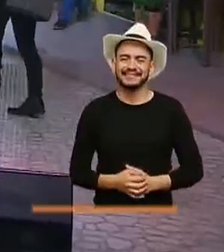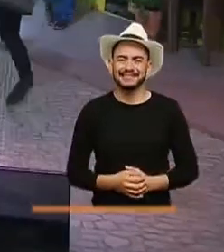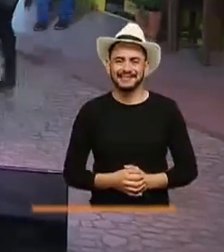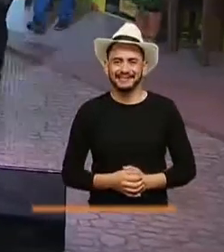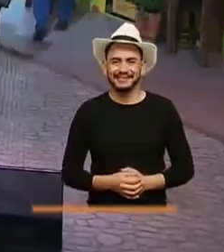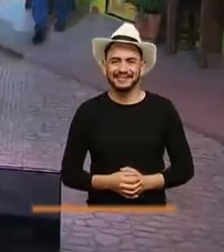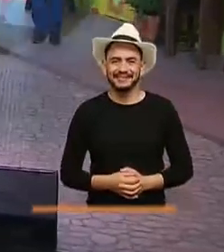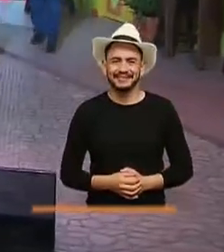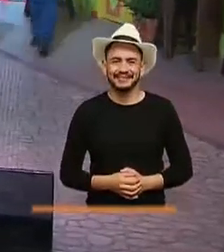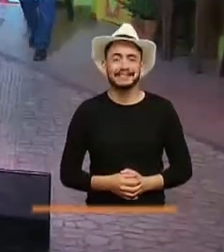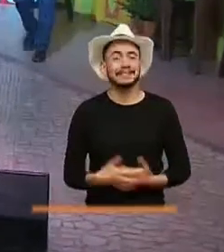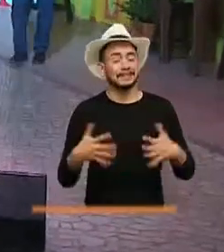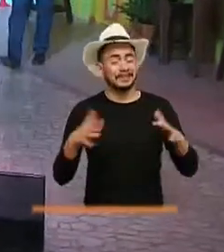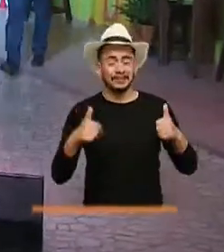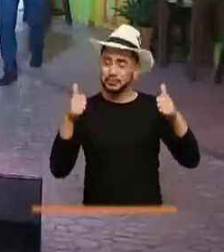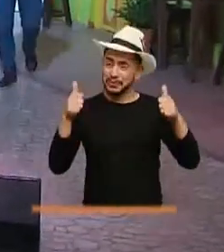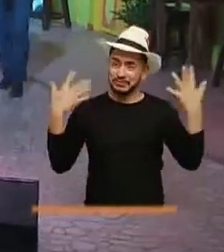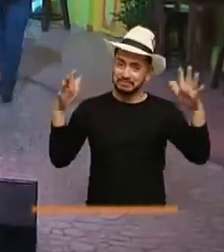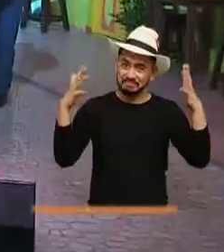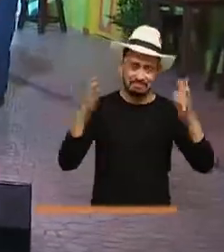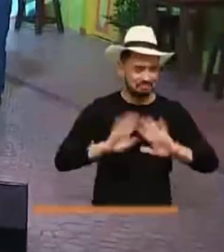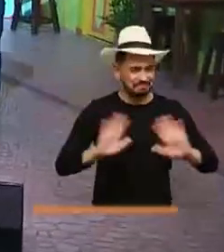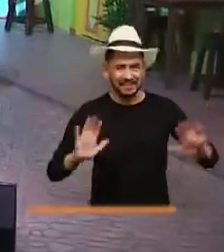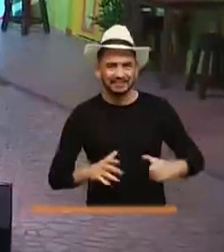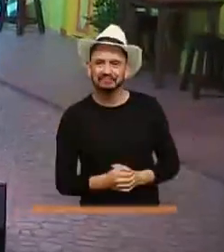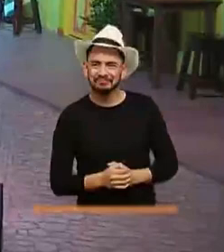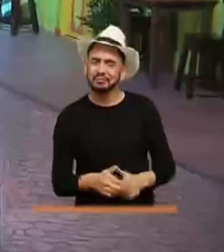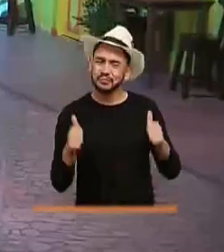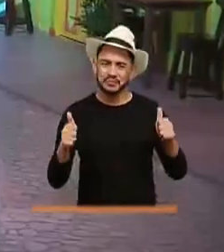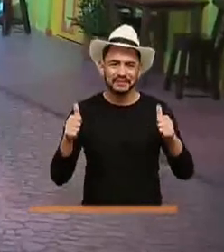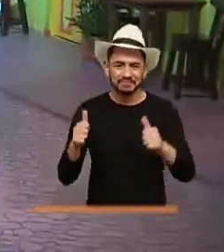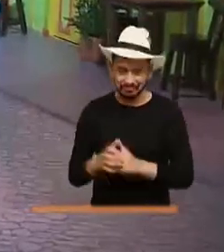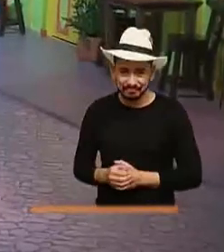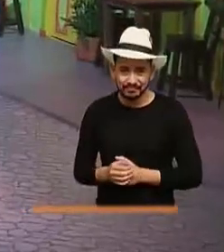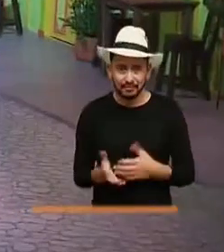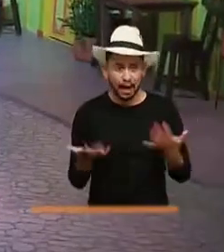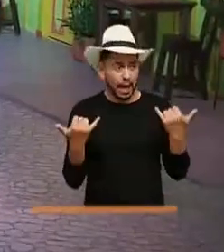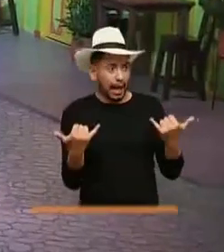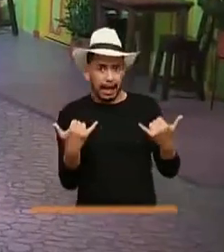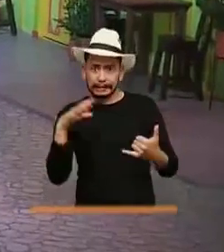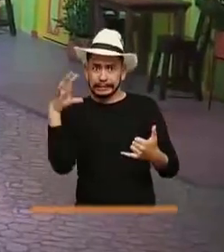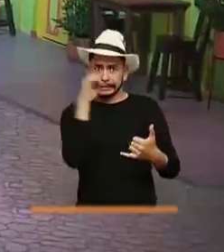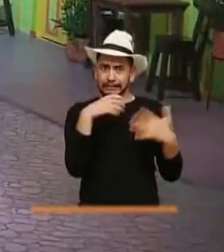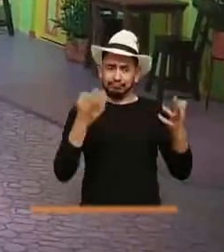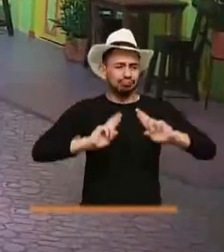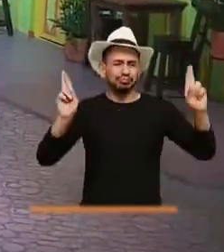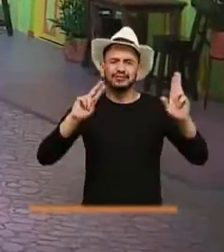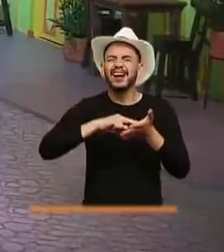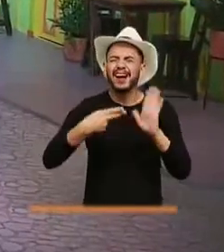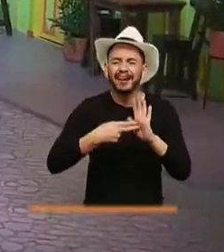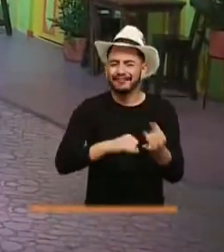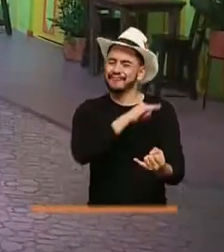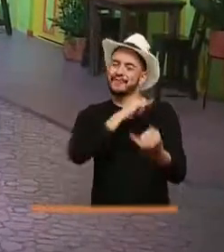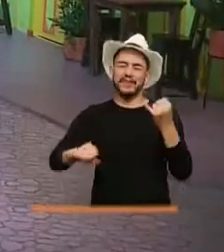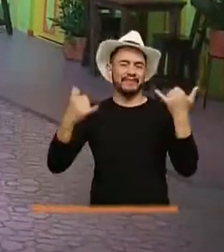Muy bien, suena la campana. Sí, señores, suena la campana, lo que nos indica que terminamos esta ronda. Terminamos esta